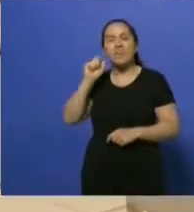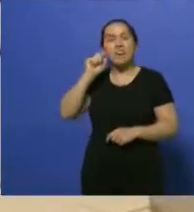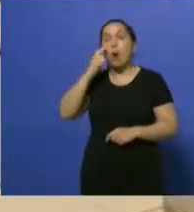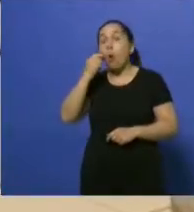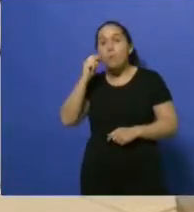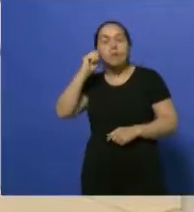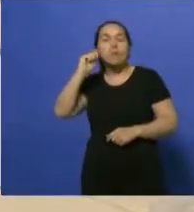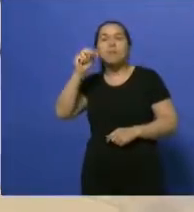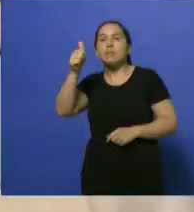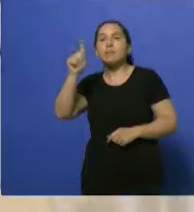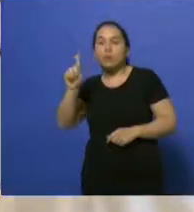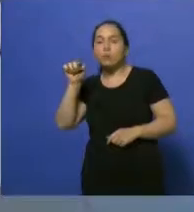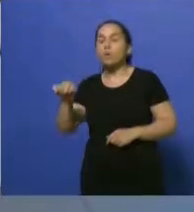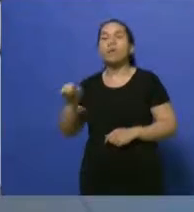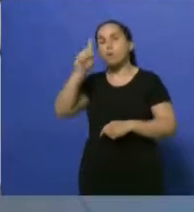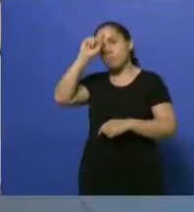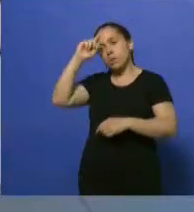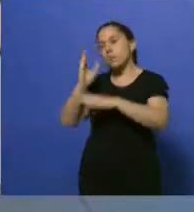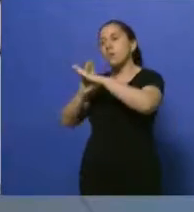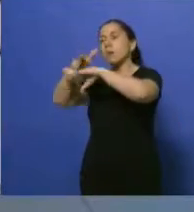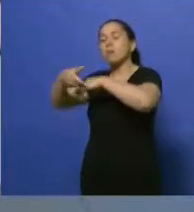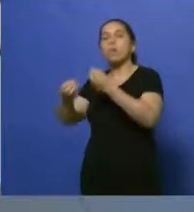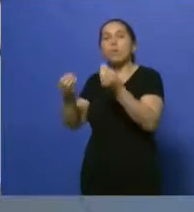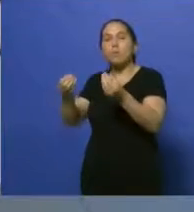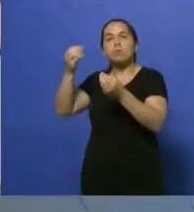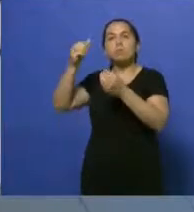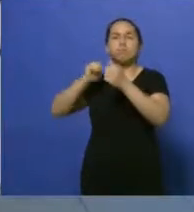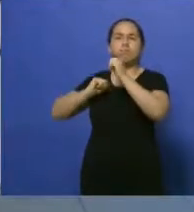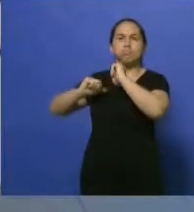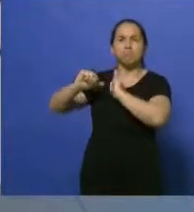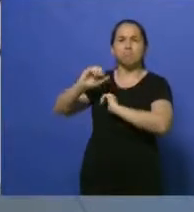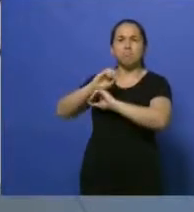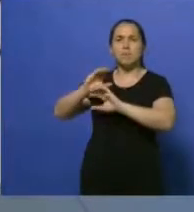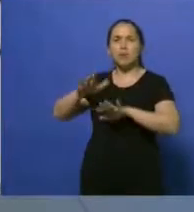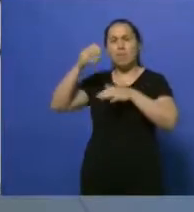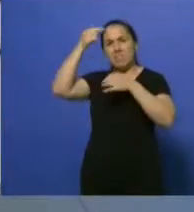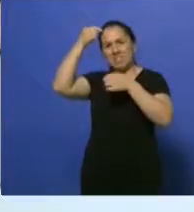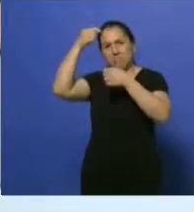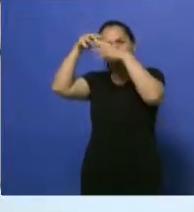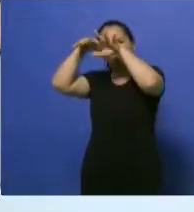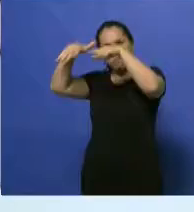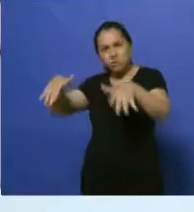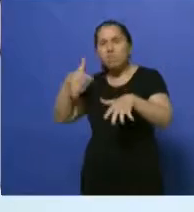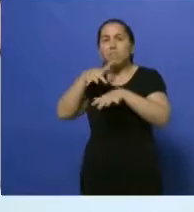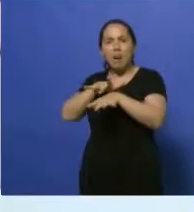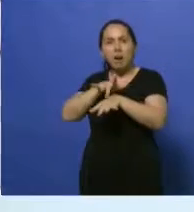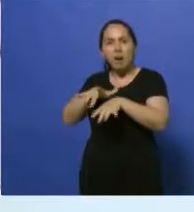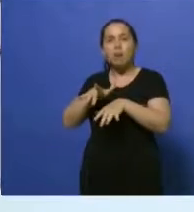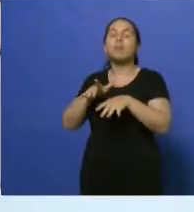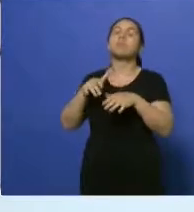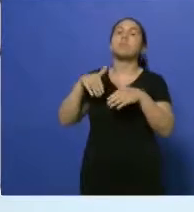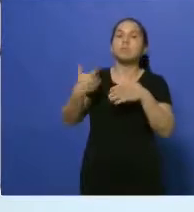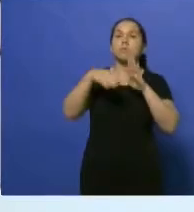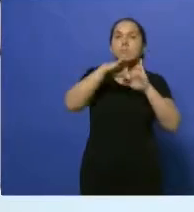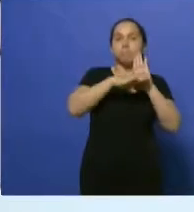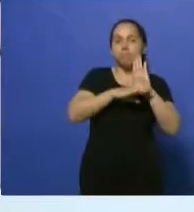hemorragia cerebral irrecuperable, no quirúrgica. Y ayer por la tarde, respetando los protocolos, un electroencefalograma